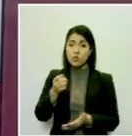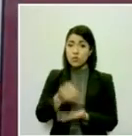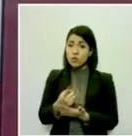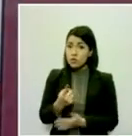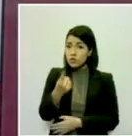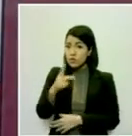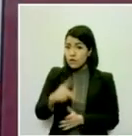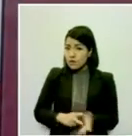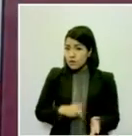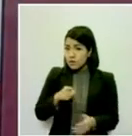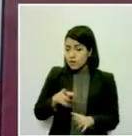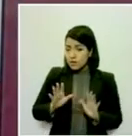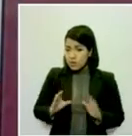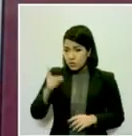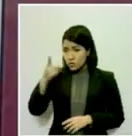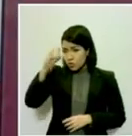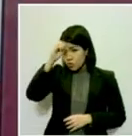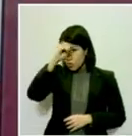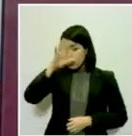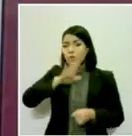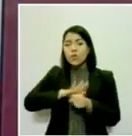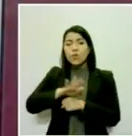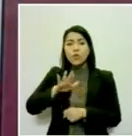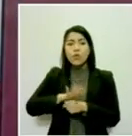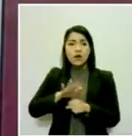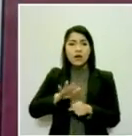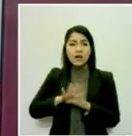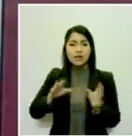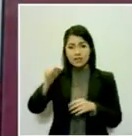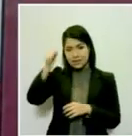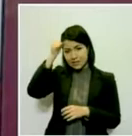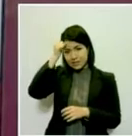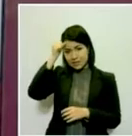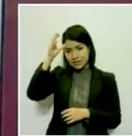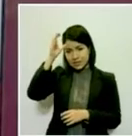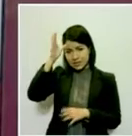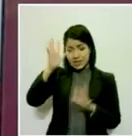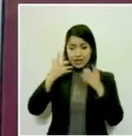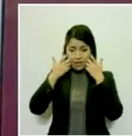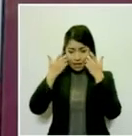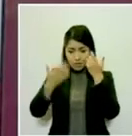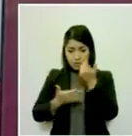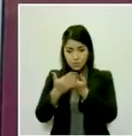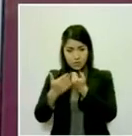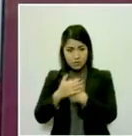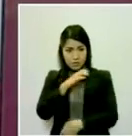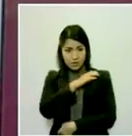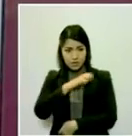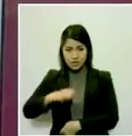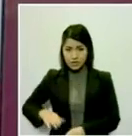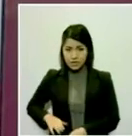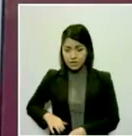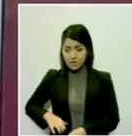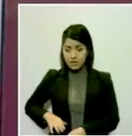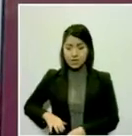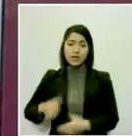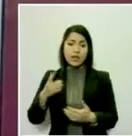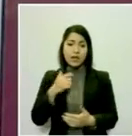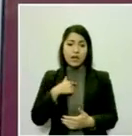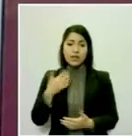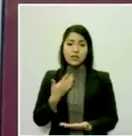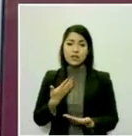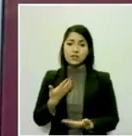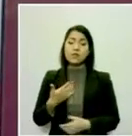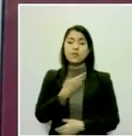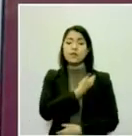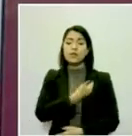porque su opinión respecto a la aspiración que tiene Silvano a ser presidenciable en las próximas elecciones y a qué se debe a